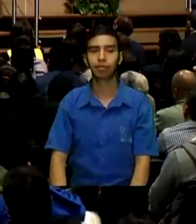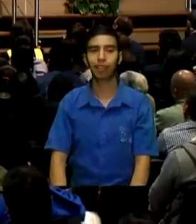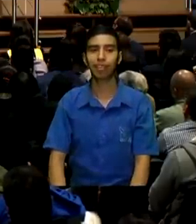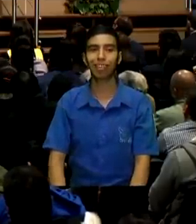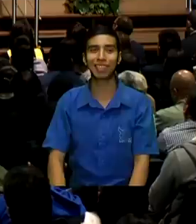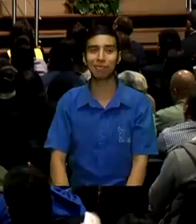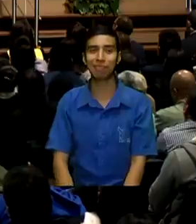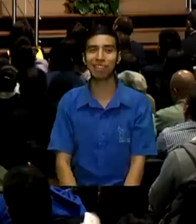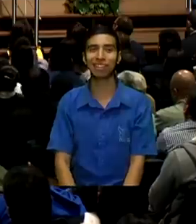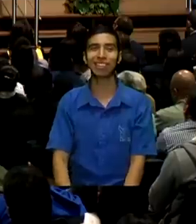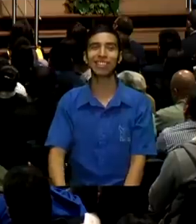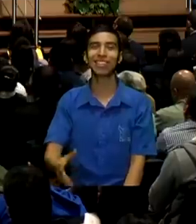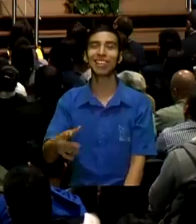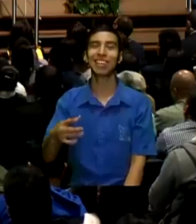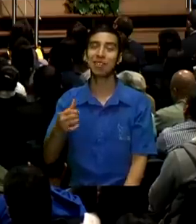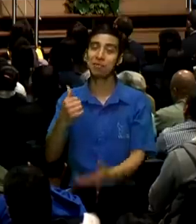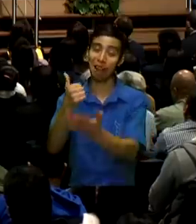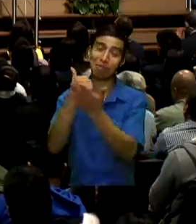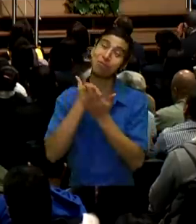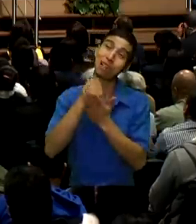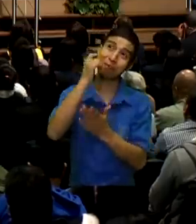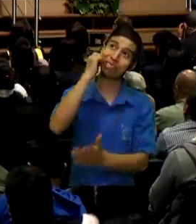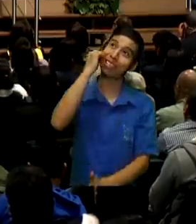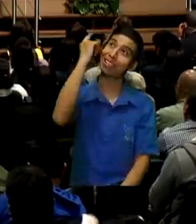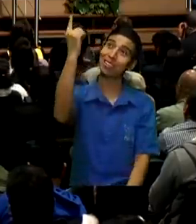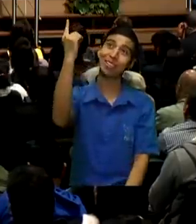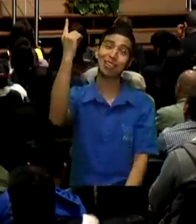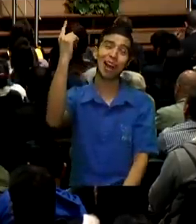bien, siga, predicador. Felicito.